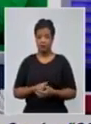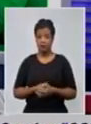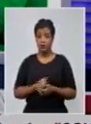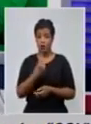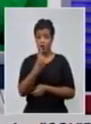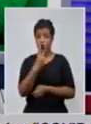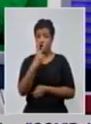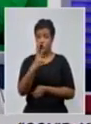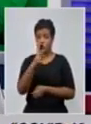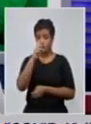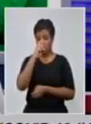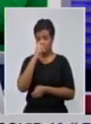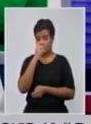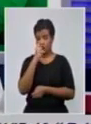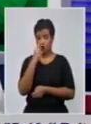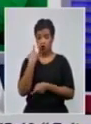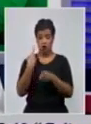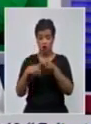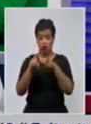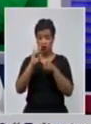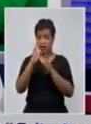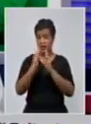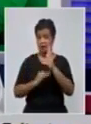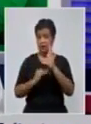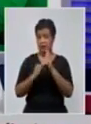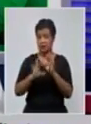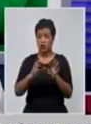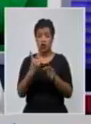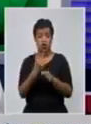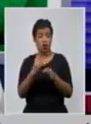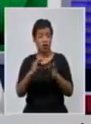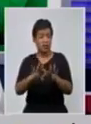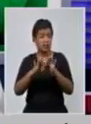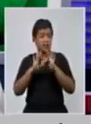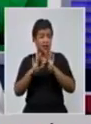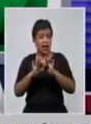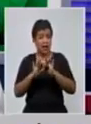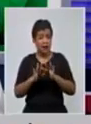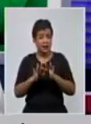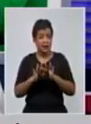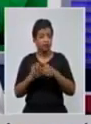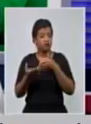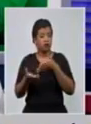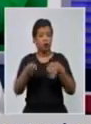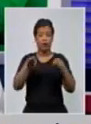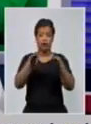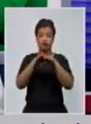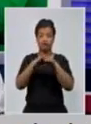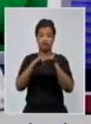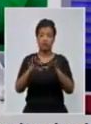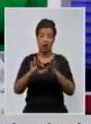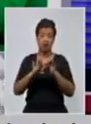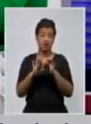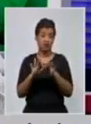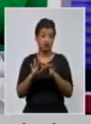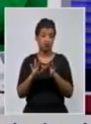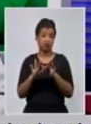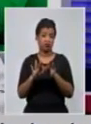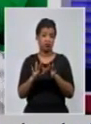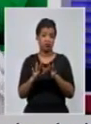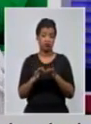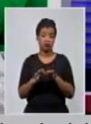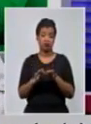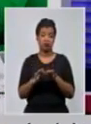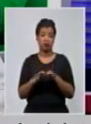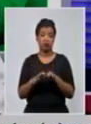notificados de grave, con una evolución estable, pero que están notificados de grave. El